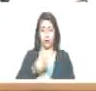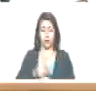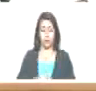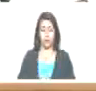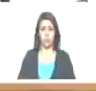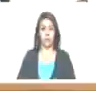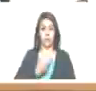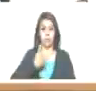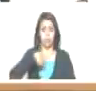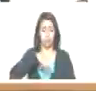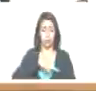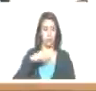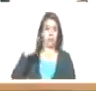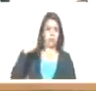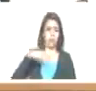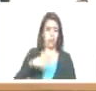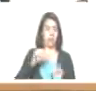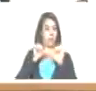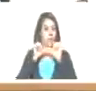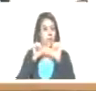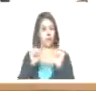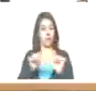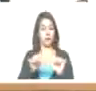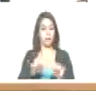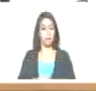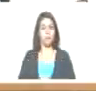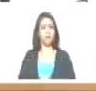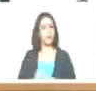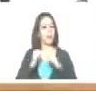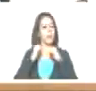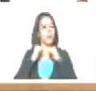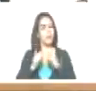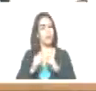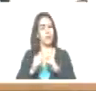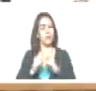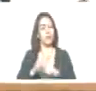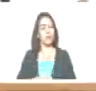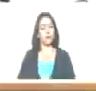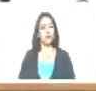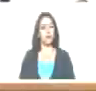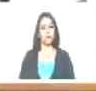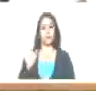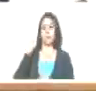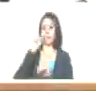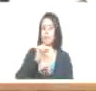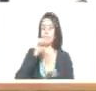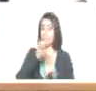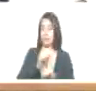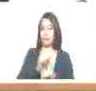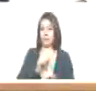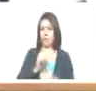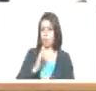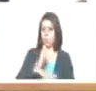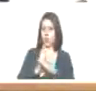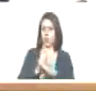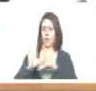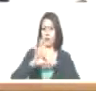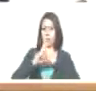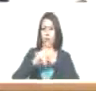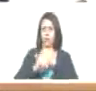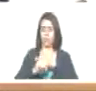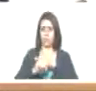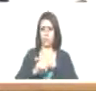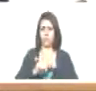Nosotros debemos mantenernos firmes en esa lucha contra la corrupción y